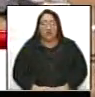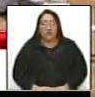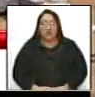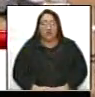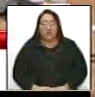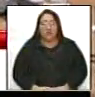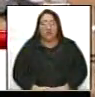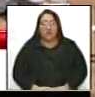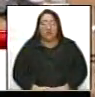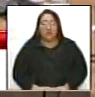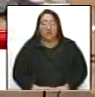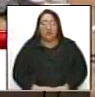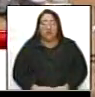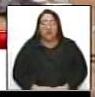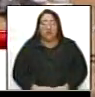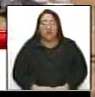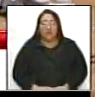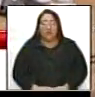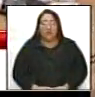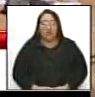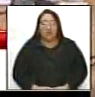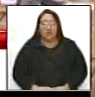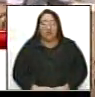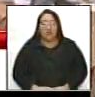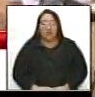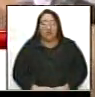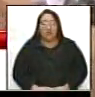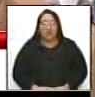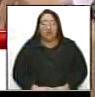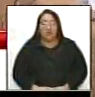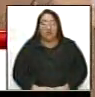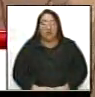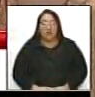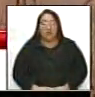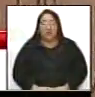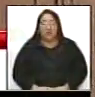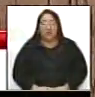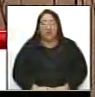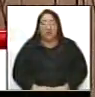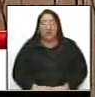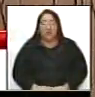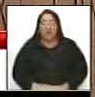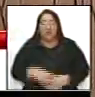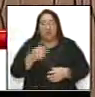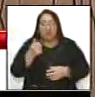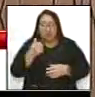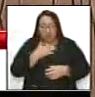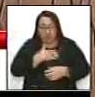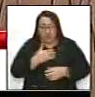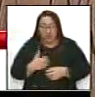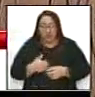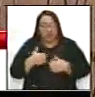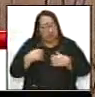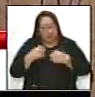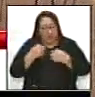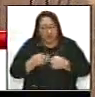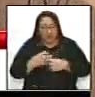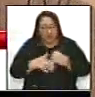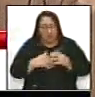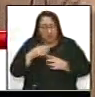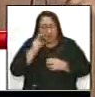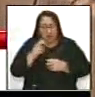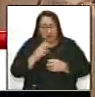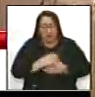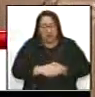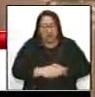El debate. A ver, señora Salgado. Señor Presidente, yo estoy completamente segura que los